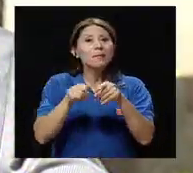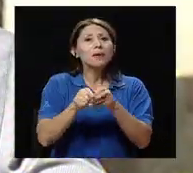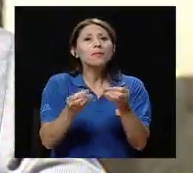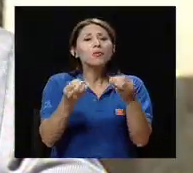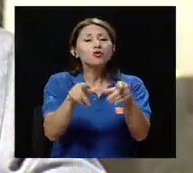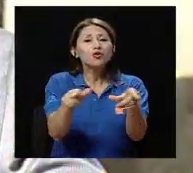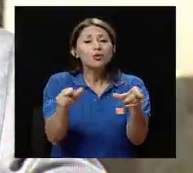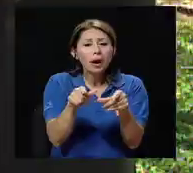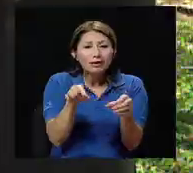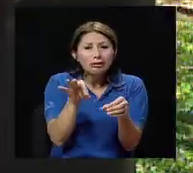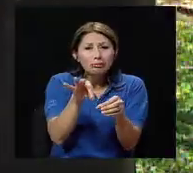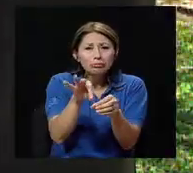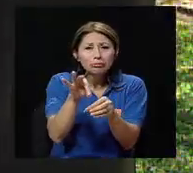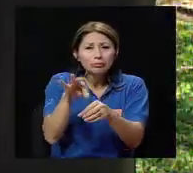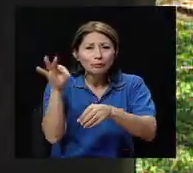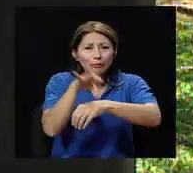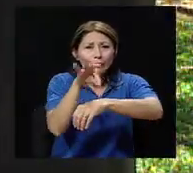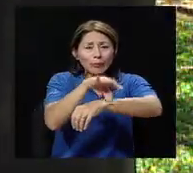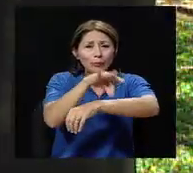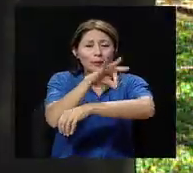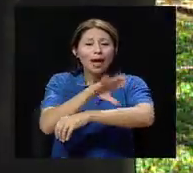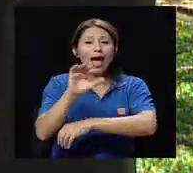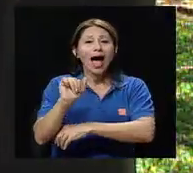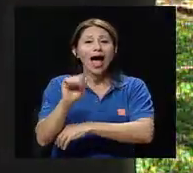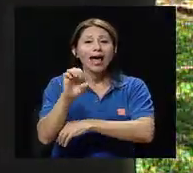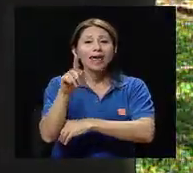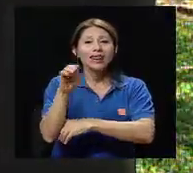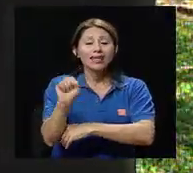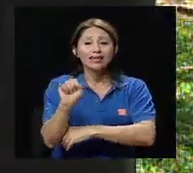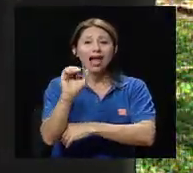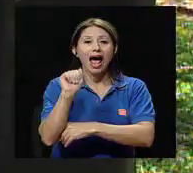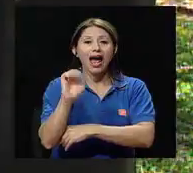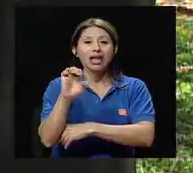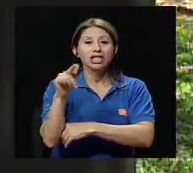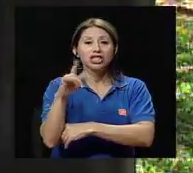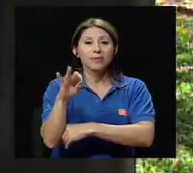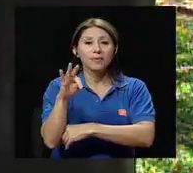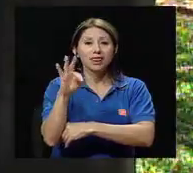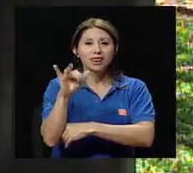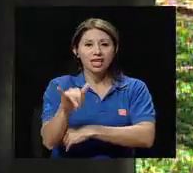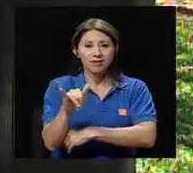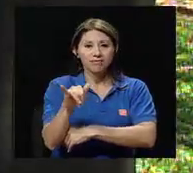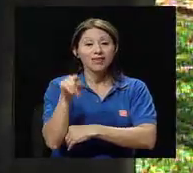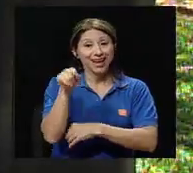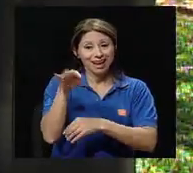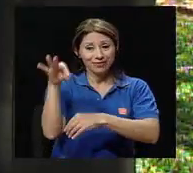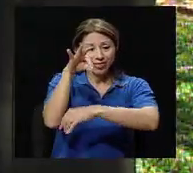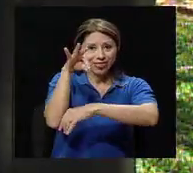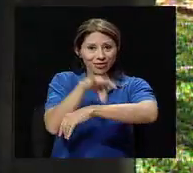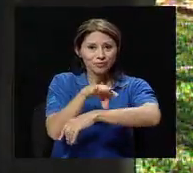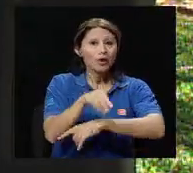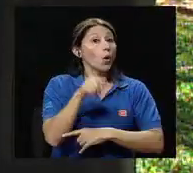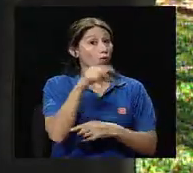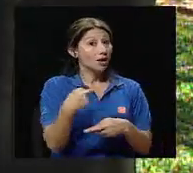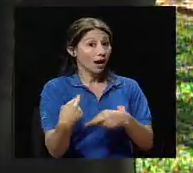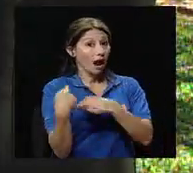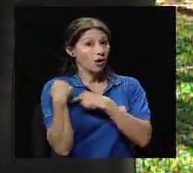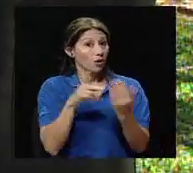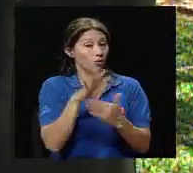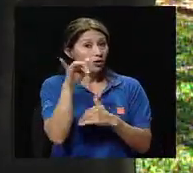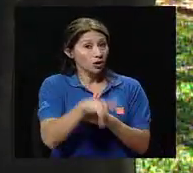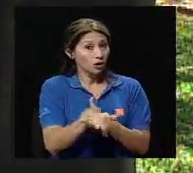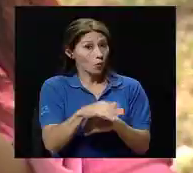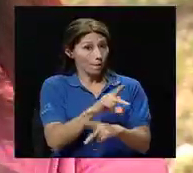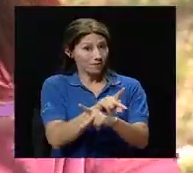DSY. Hablando también un poco de la prevención, don Adrián, usted tiene a su cargo este proyecto Fomento de la Prevención del Dengue en la región